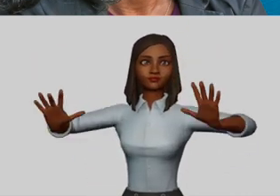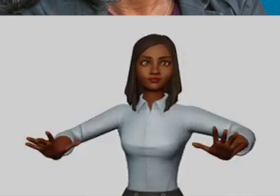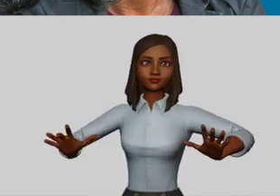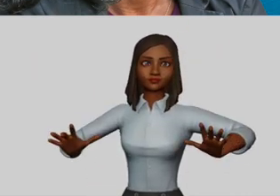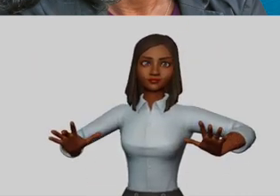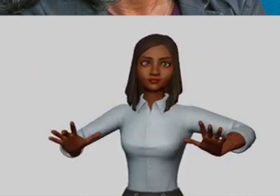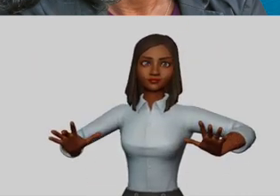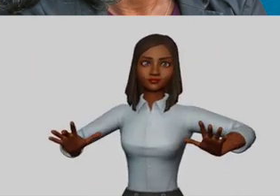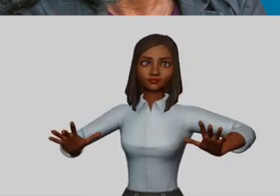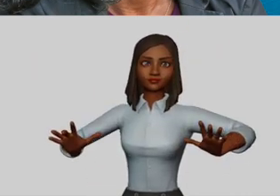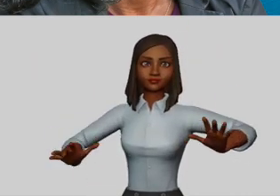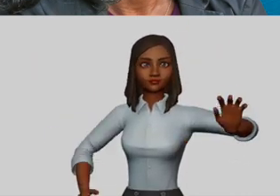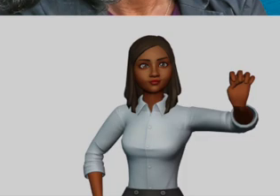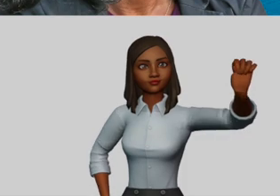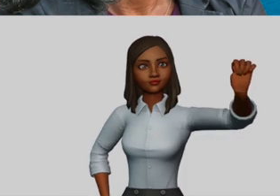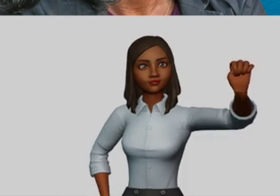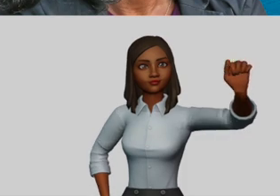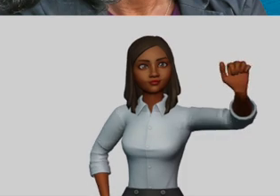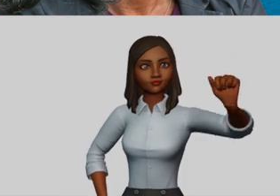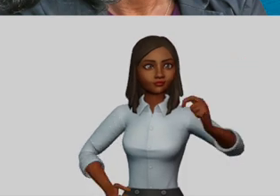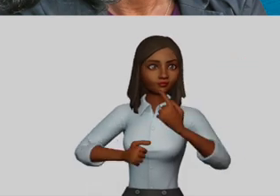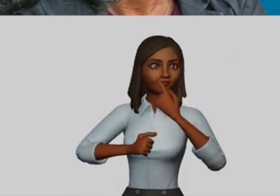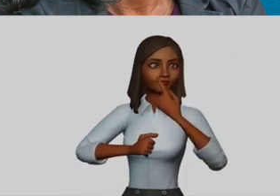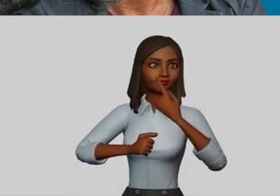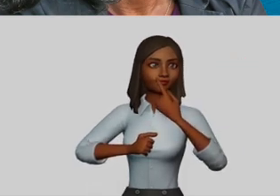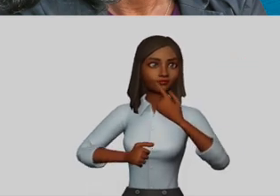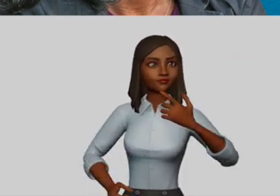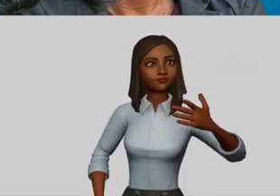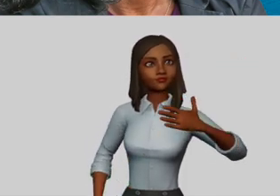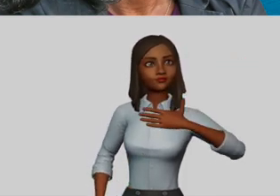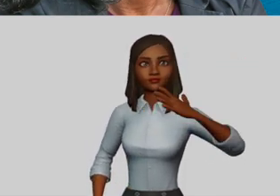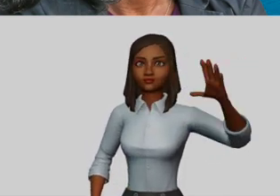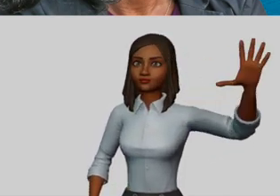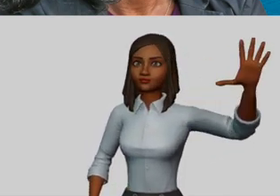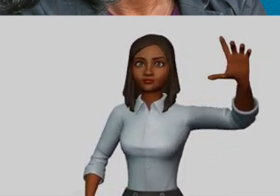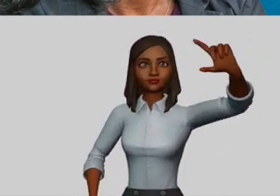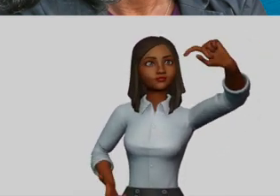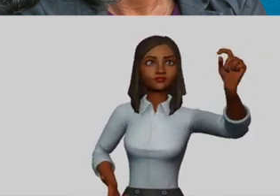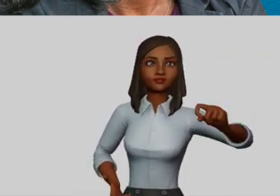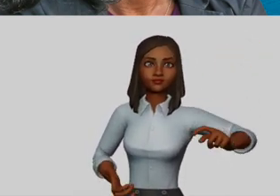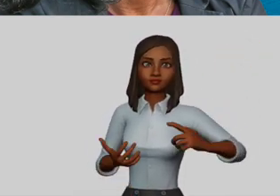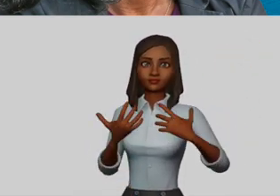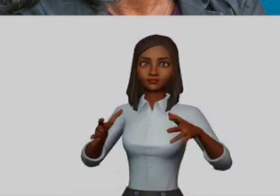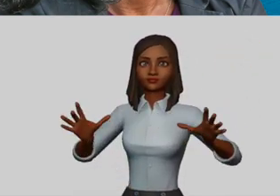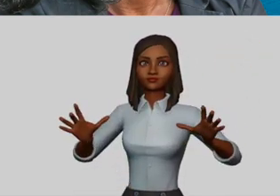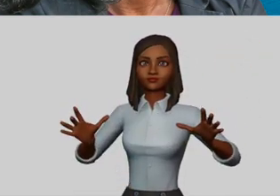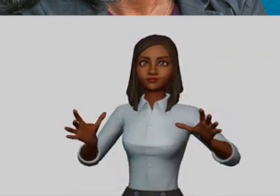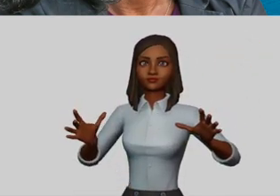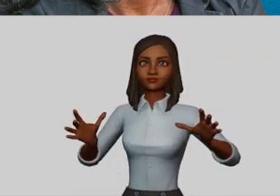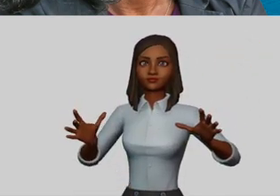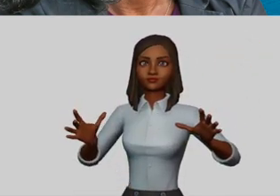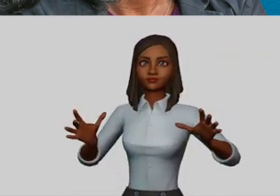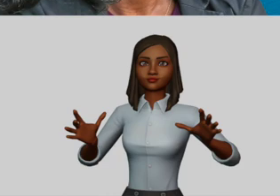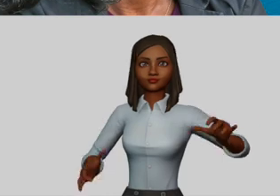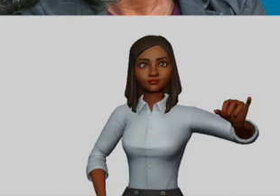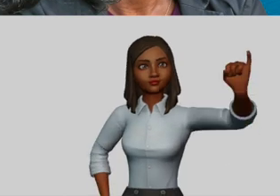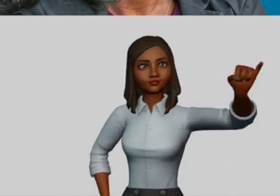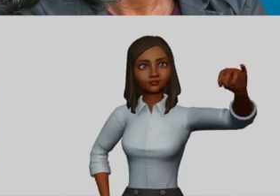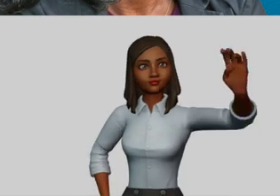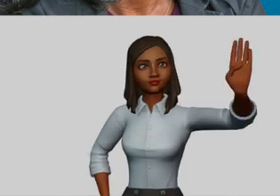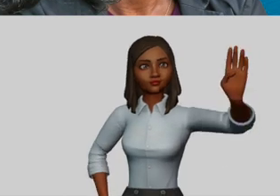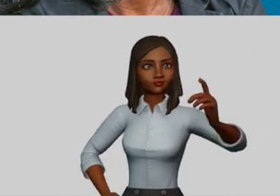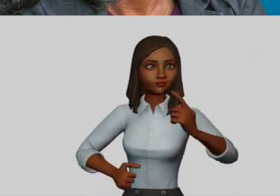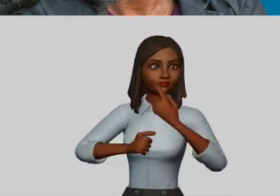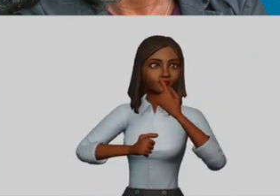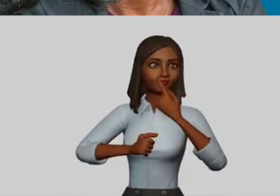Señores, esto ha sido el real episodio. ¿Cuánta energía? O sea, vamos a salir aquí como un trompo.